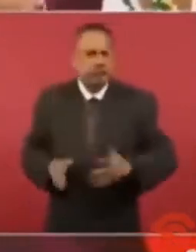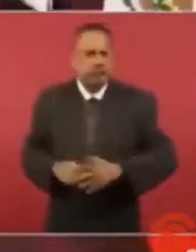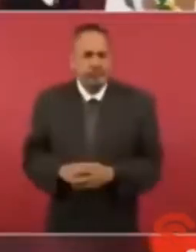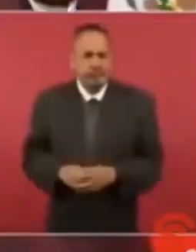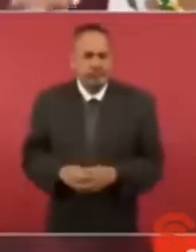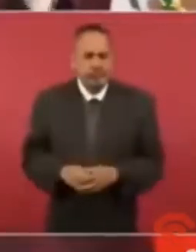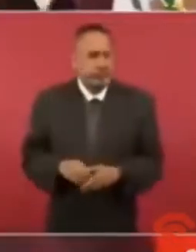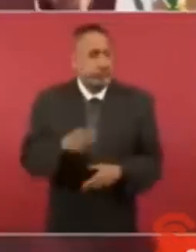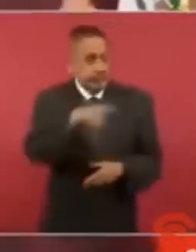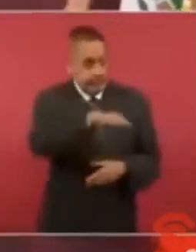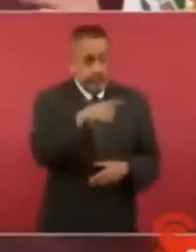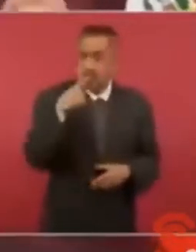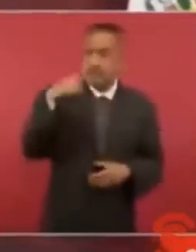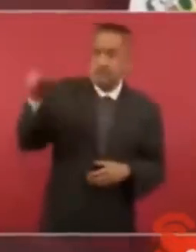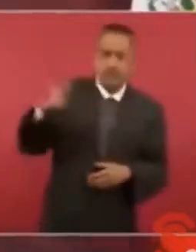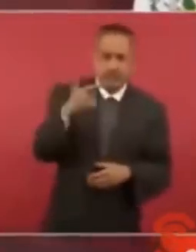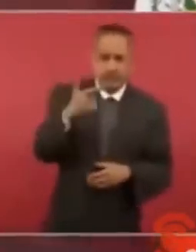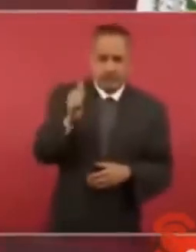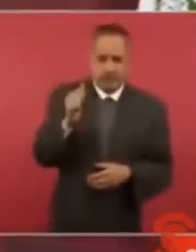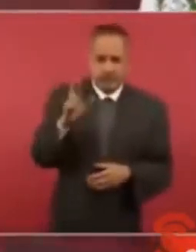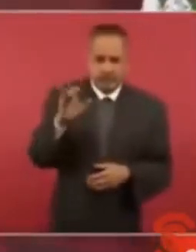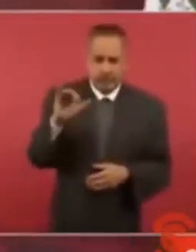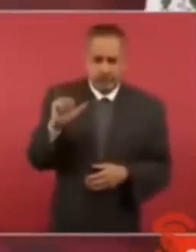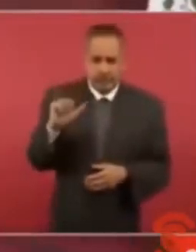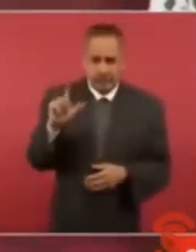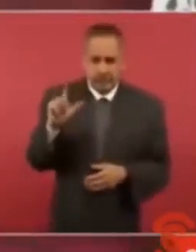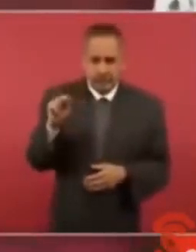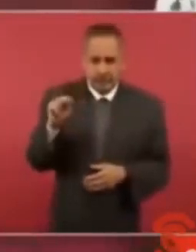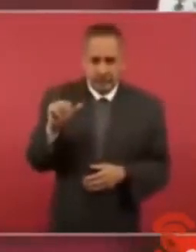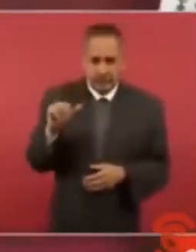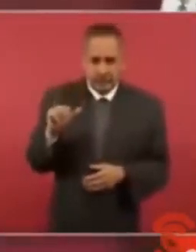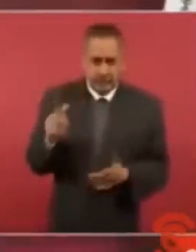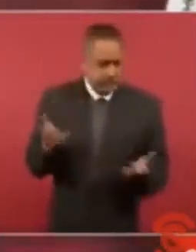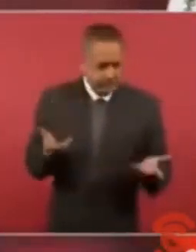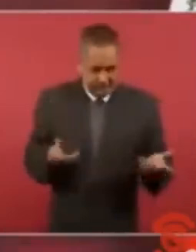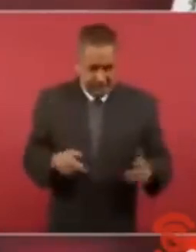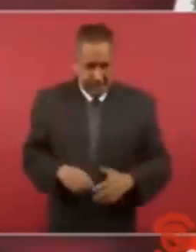¿Fueron ellos los que denunciaron a García Luna?